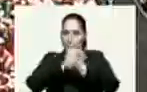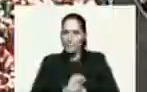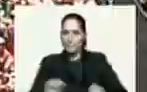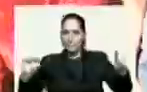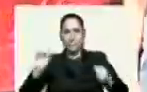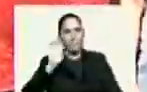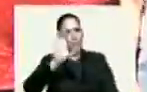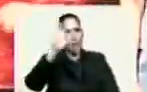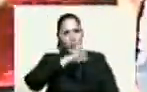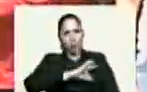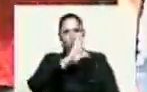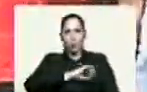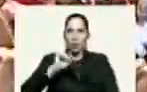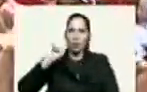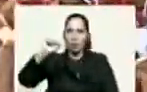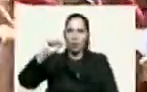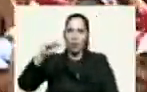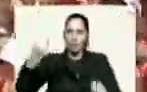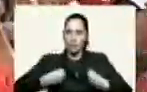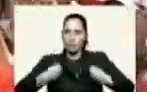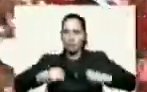¡Independencia y patria socialista!